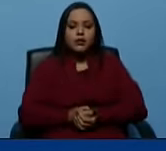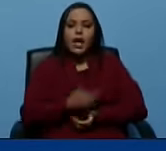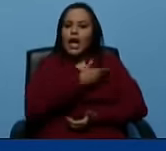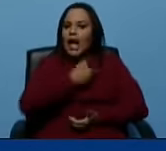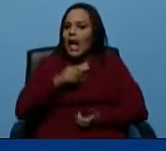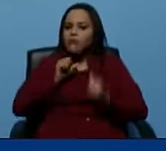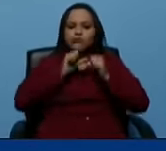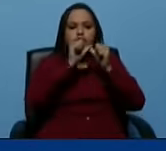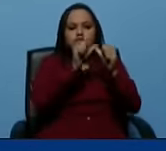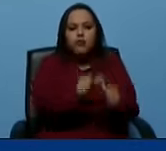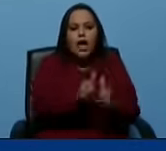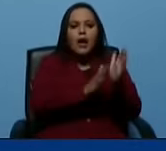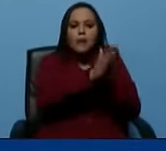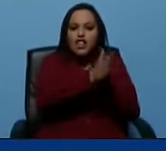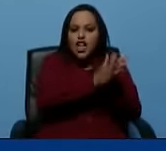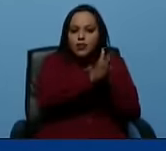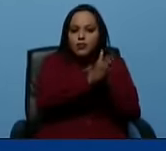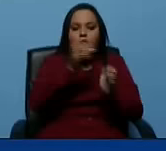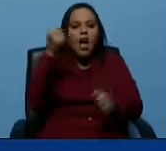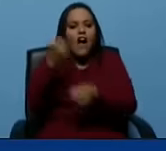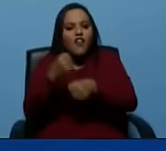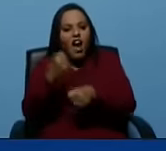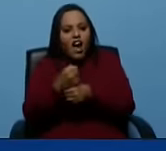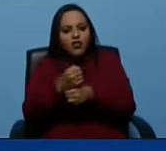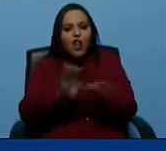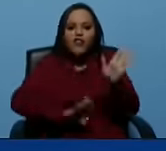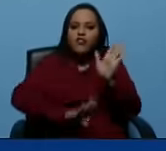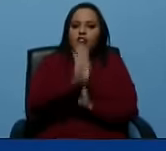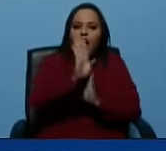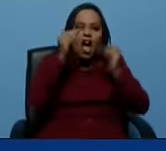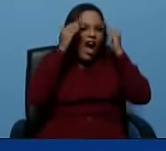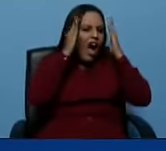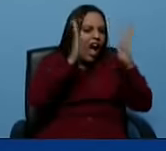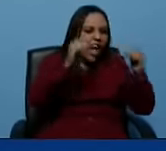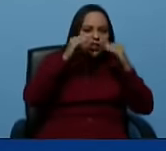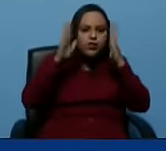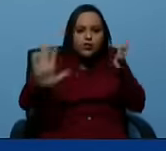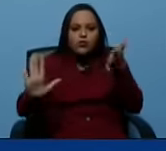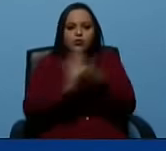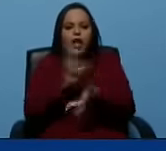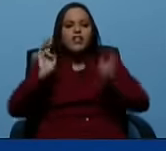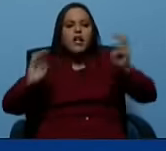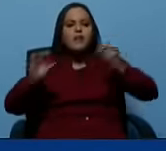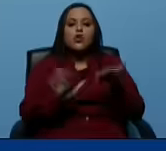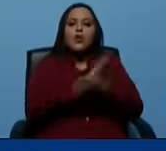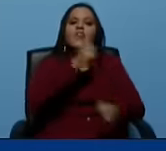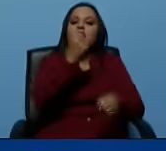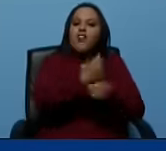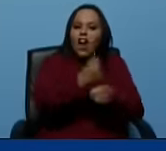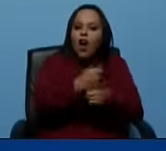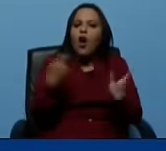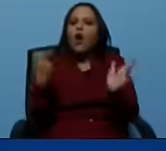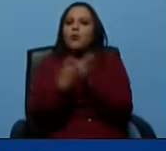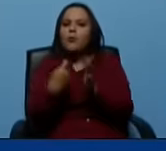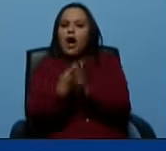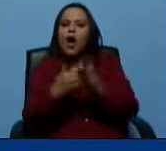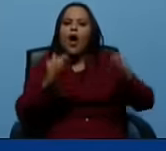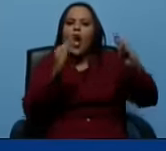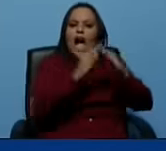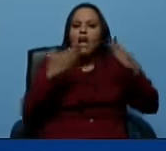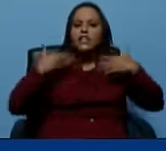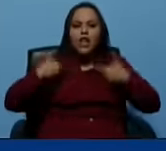seguir emprendiendo, trabajando, avanzando, atendiendo los temas sociales reales de la agenda, la salud, la